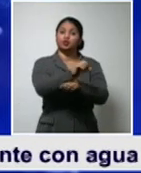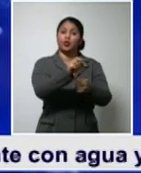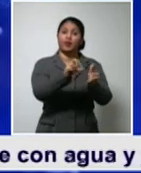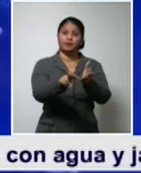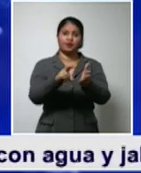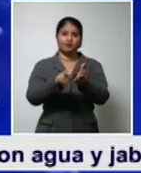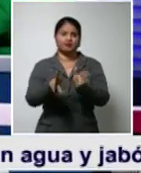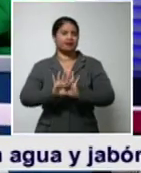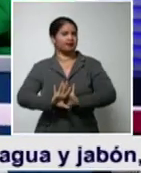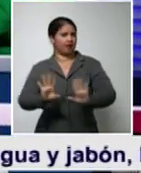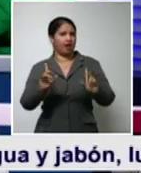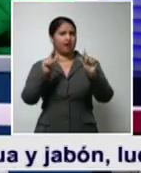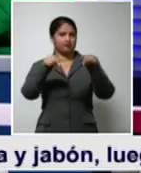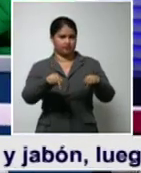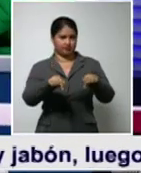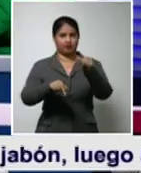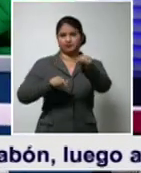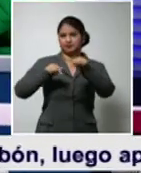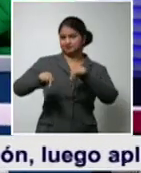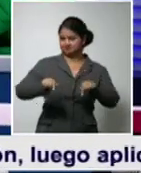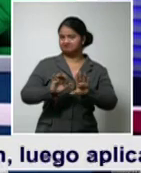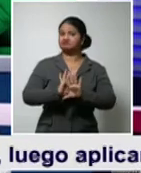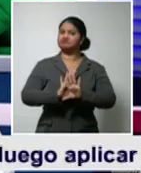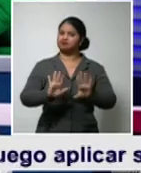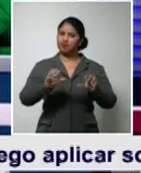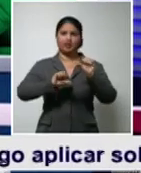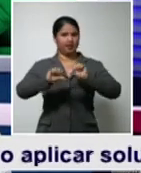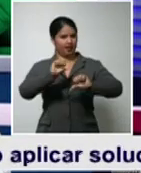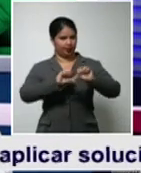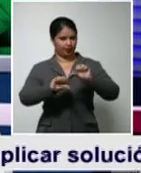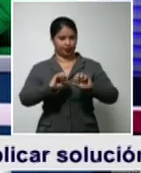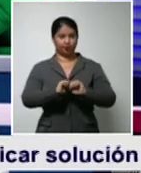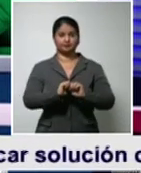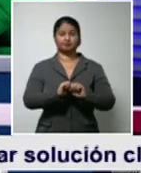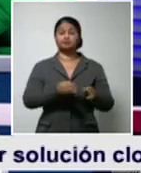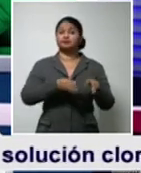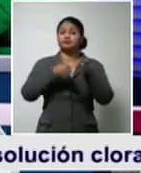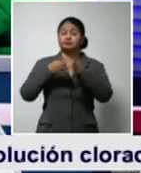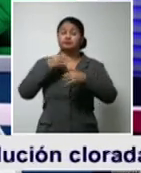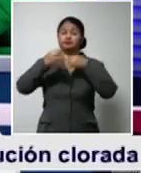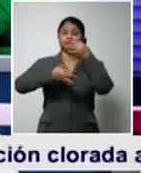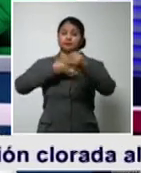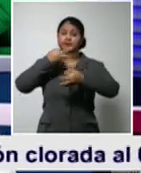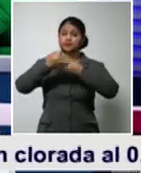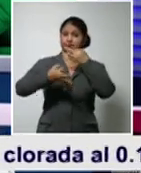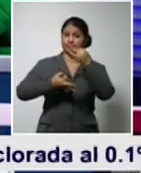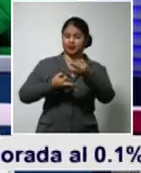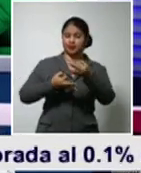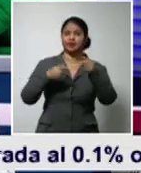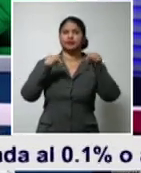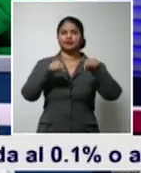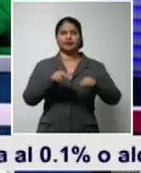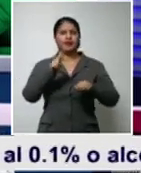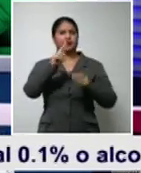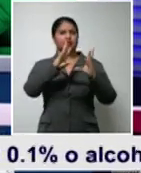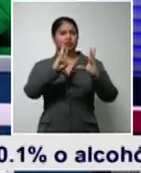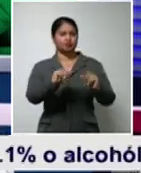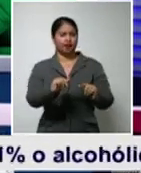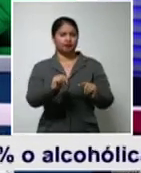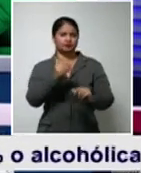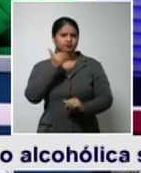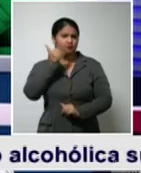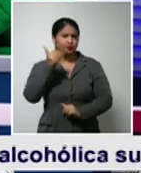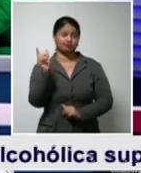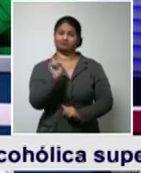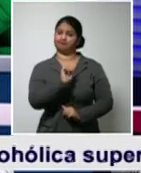decía que indicadores no favorables, a pesar del esfuerzo que se viene haciendo, de las medidas que se